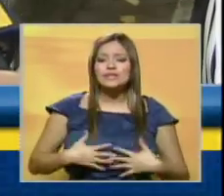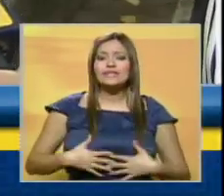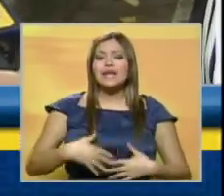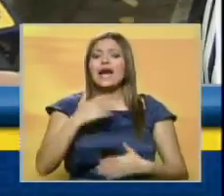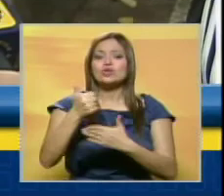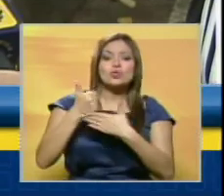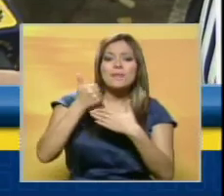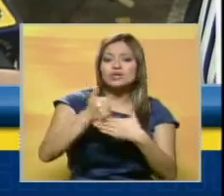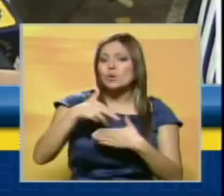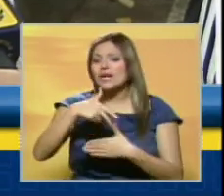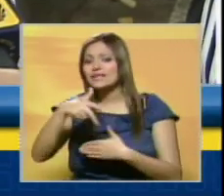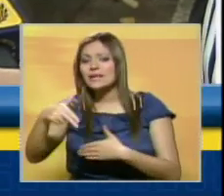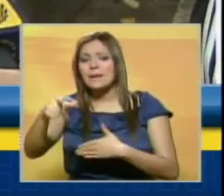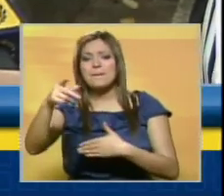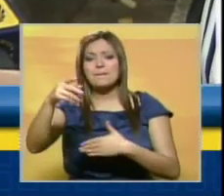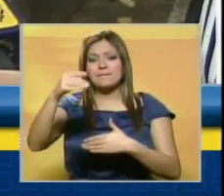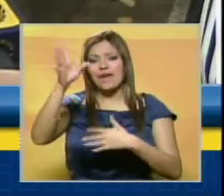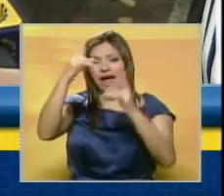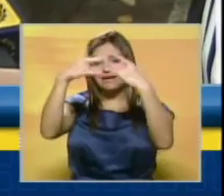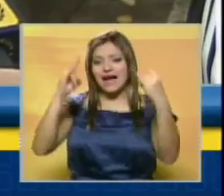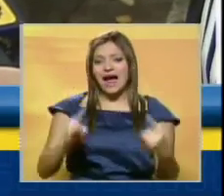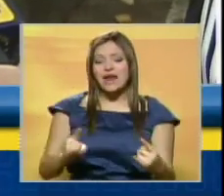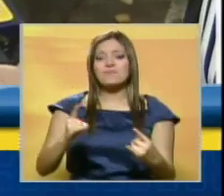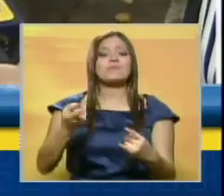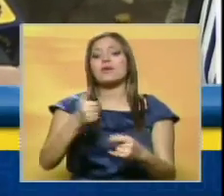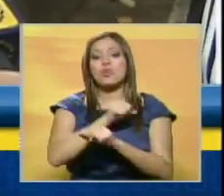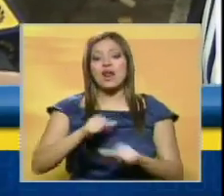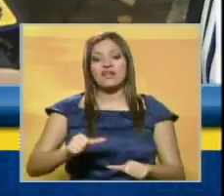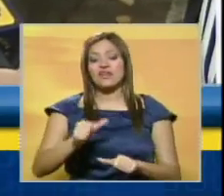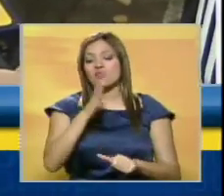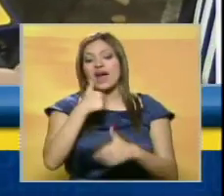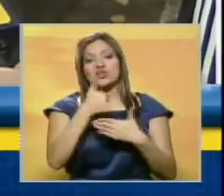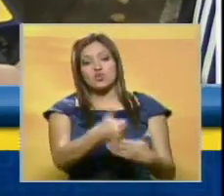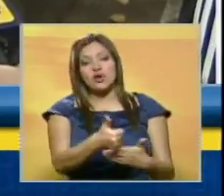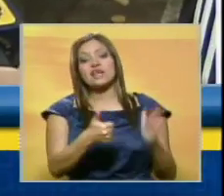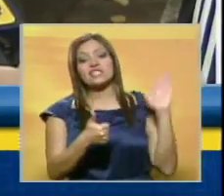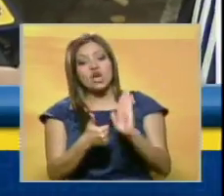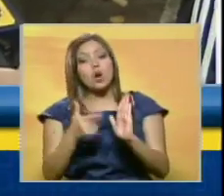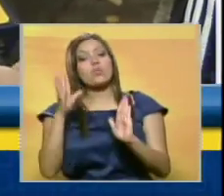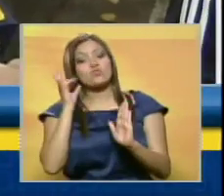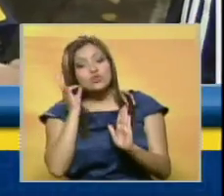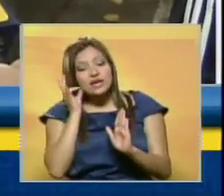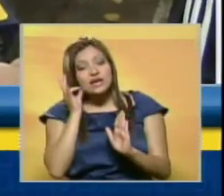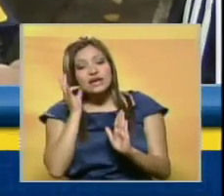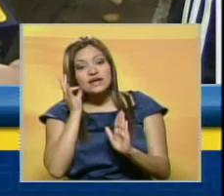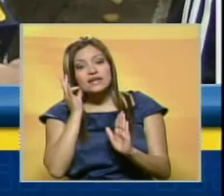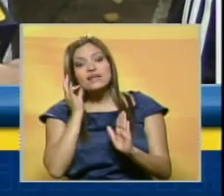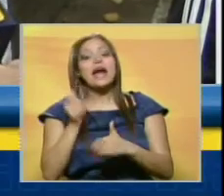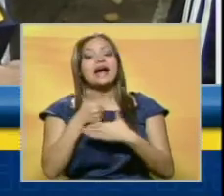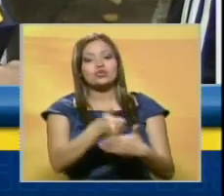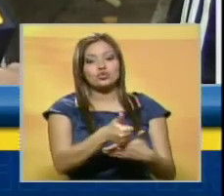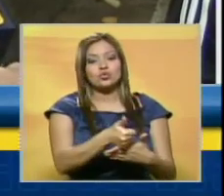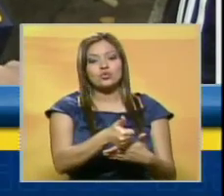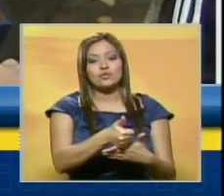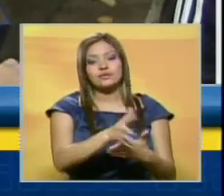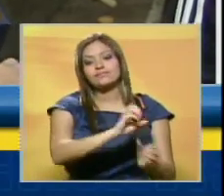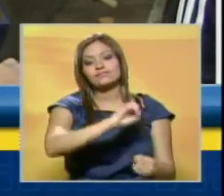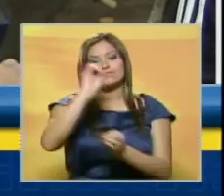de, no sé, de la milicia o de la Guardia, pero no le prestaron ayuda. Llegó una señora y lo socorrió y lo